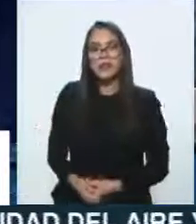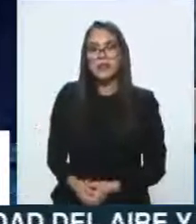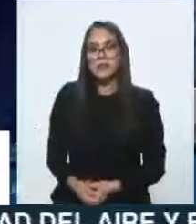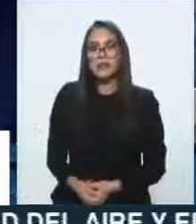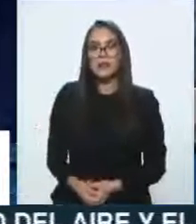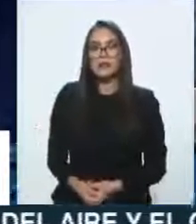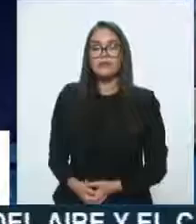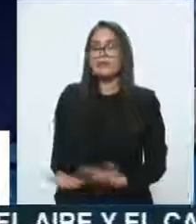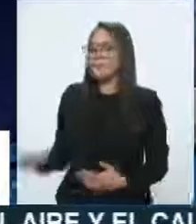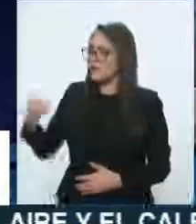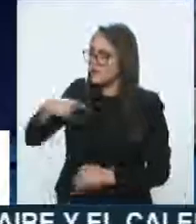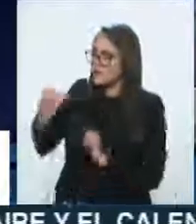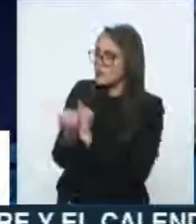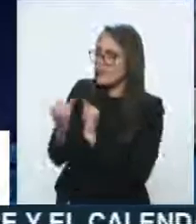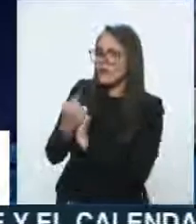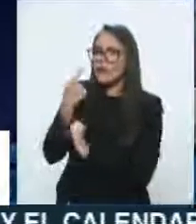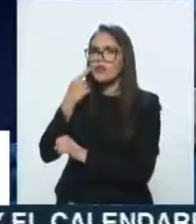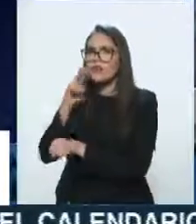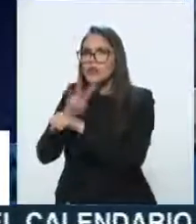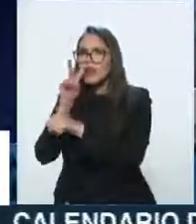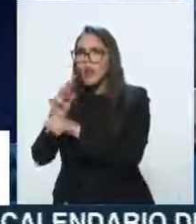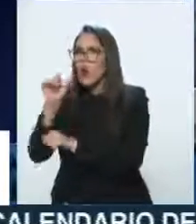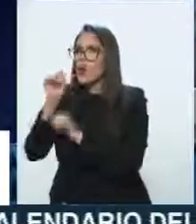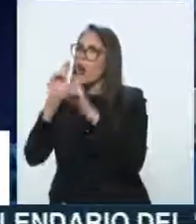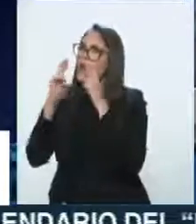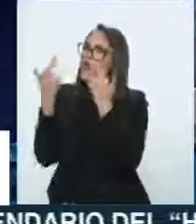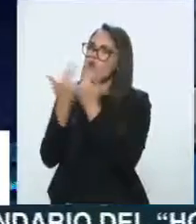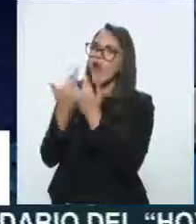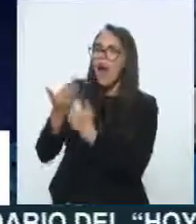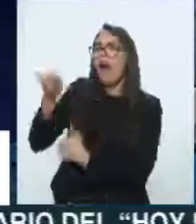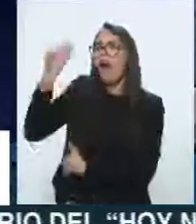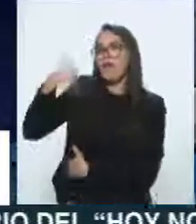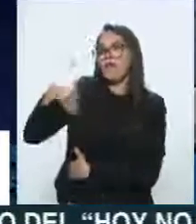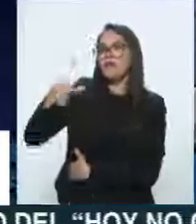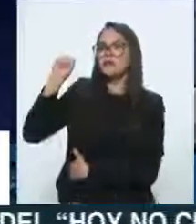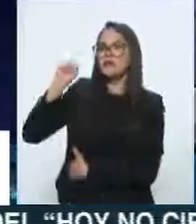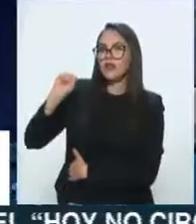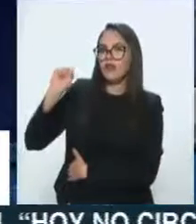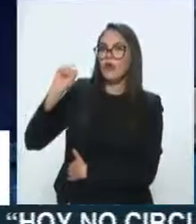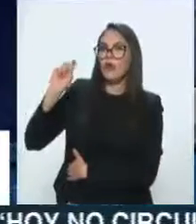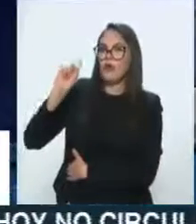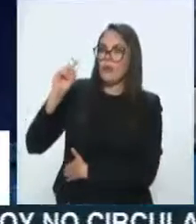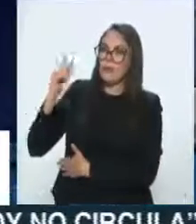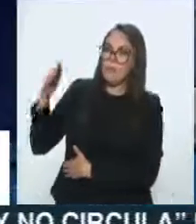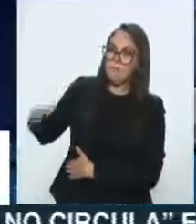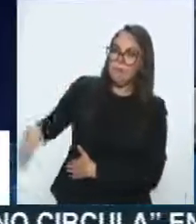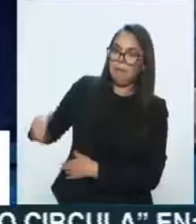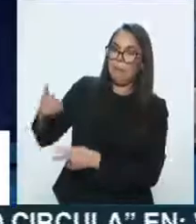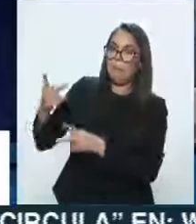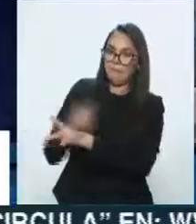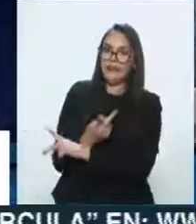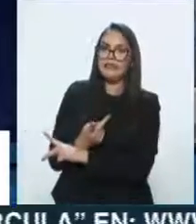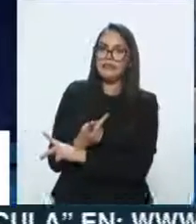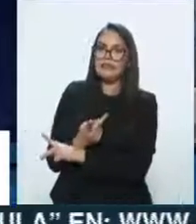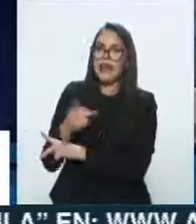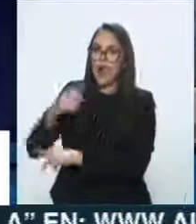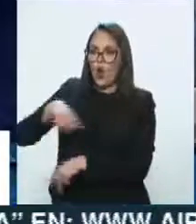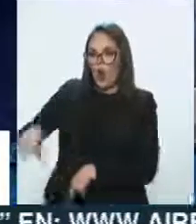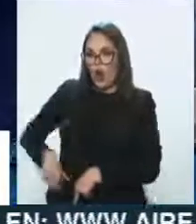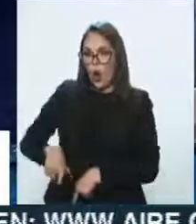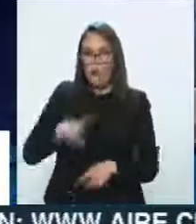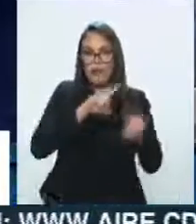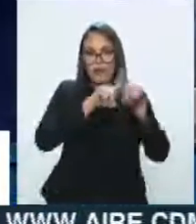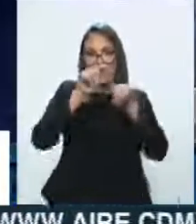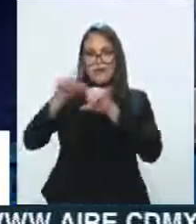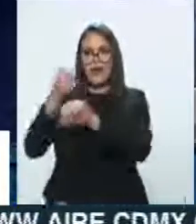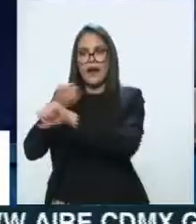reunión que tuvieron algunos gobernadores el fin de semana pasado. Por ahí leí que le decían un